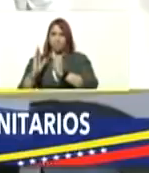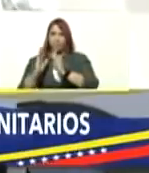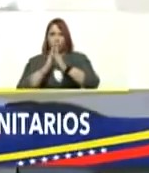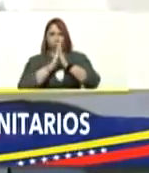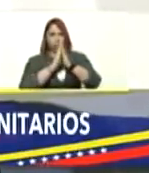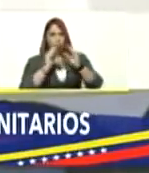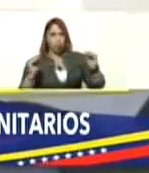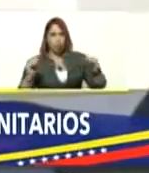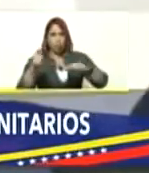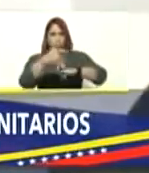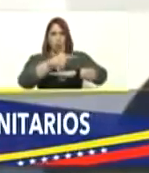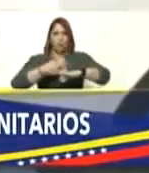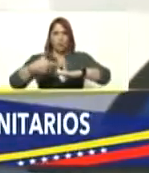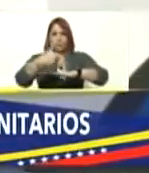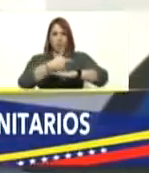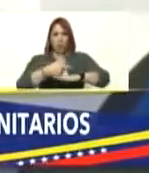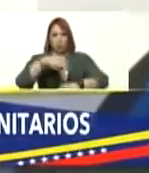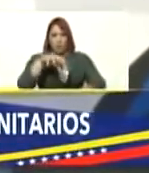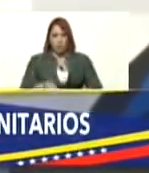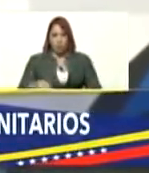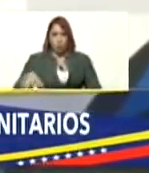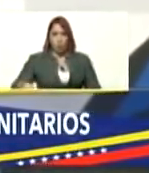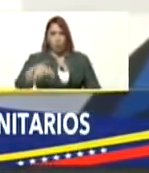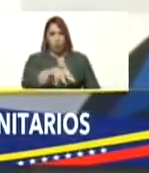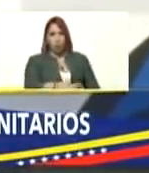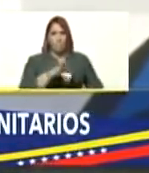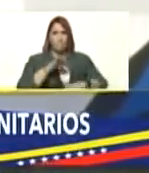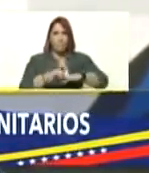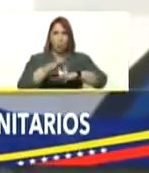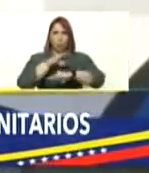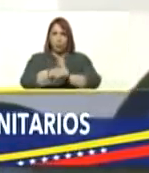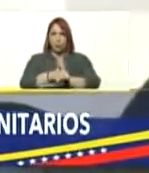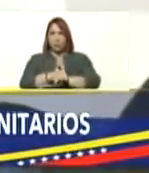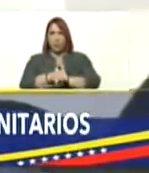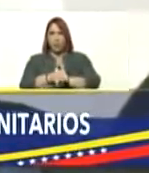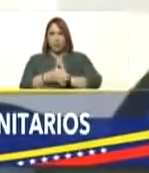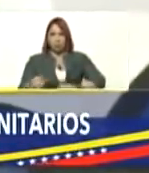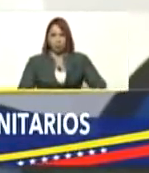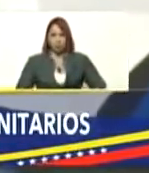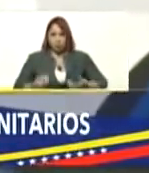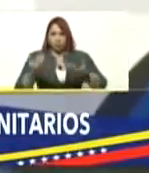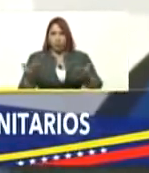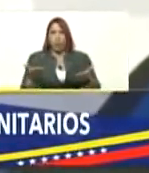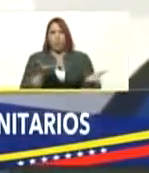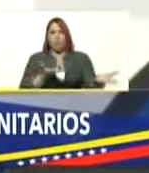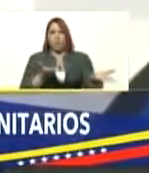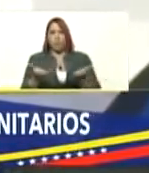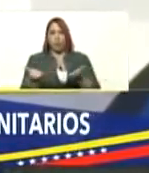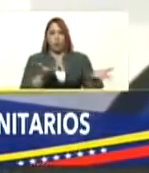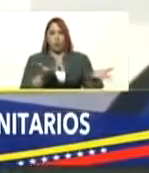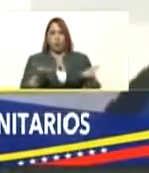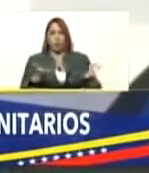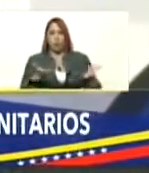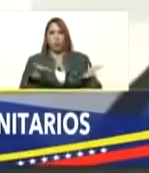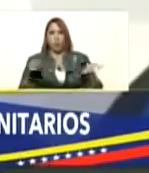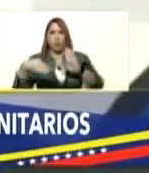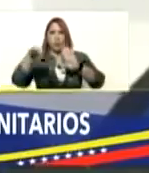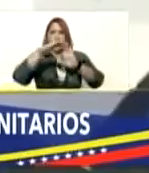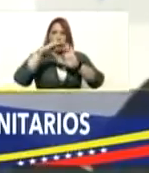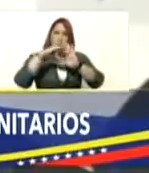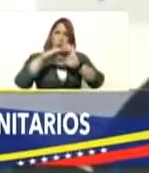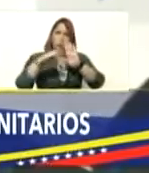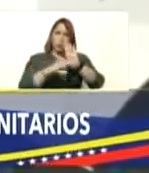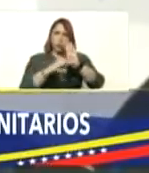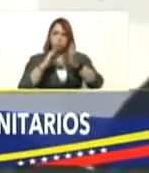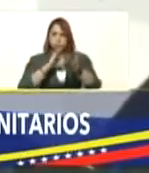todos los gobiernos regionales y municipales para ponerlos al servicio de las ciudades y